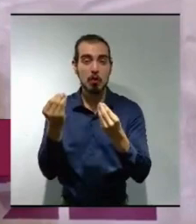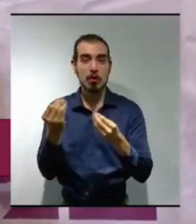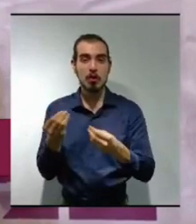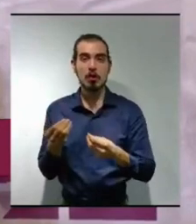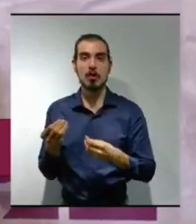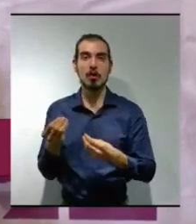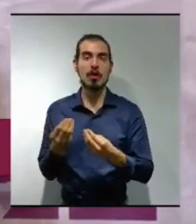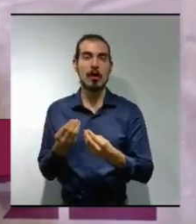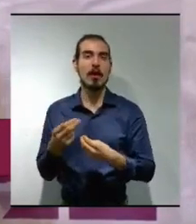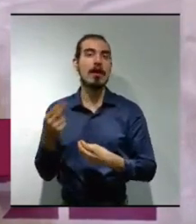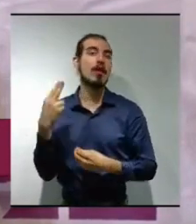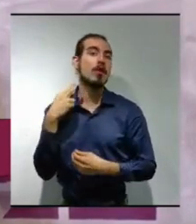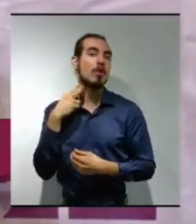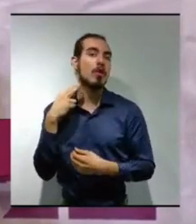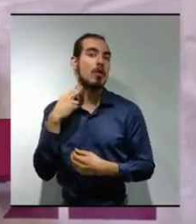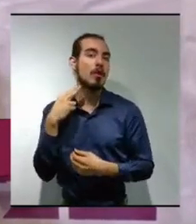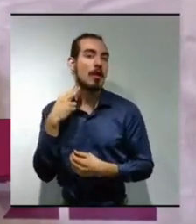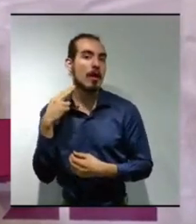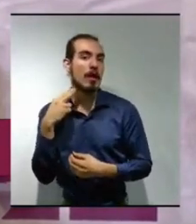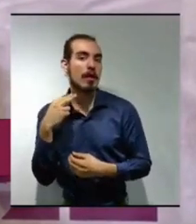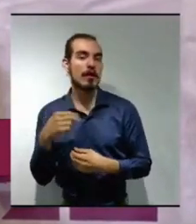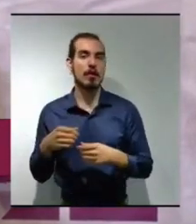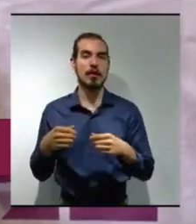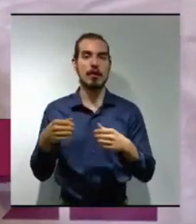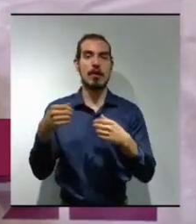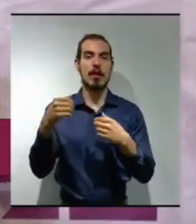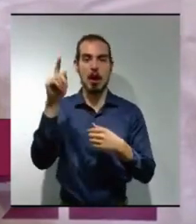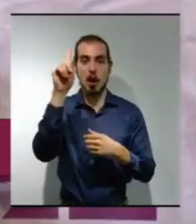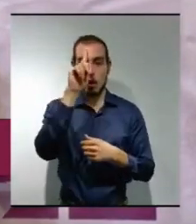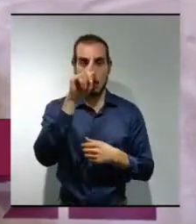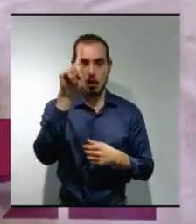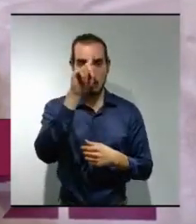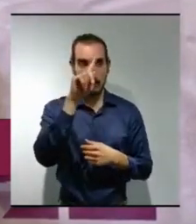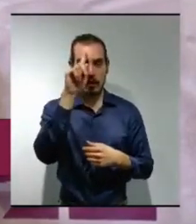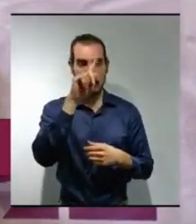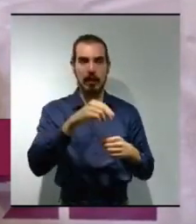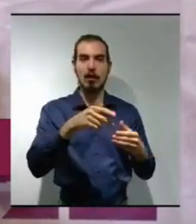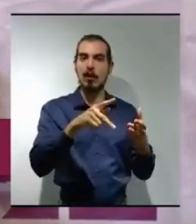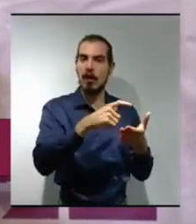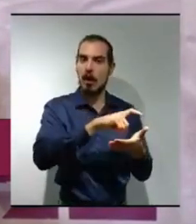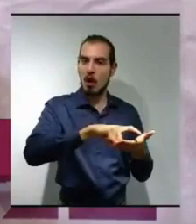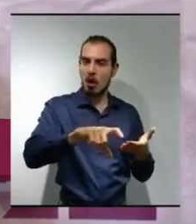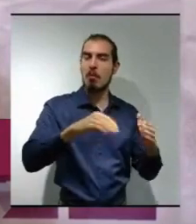públicos, asesores inmobiliarios, también tendremos la presencia de,